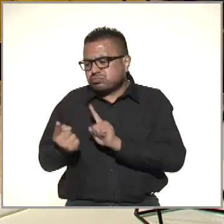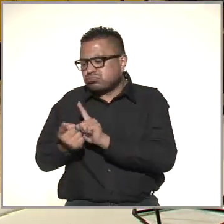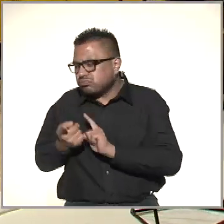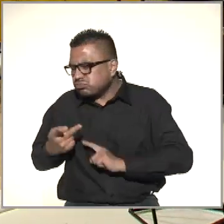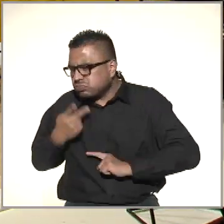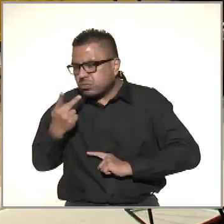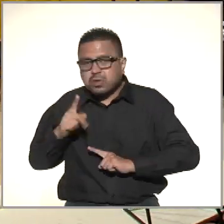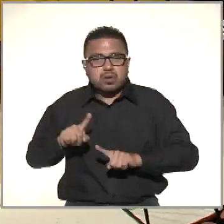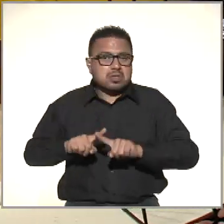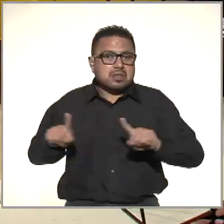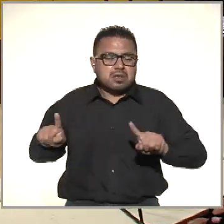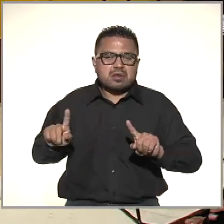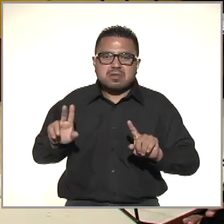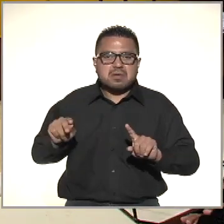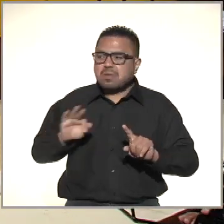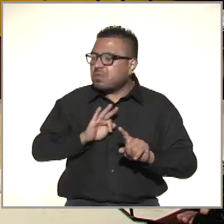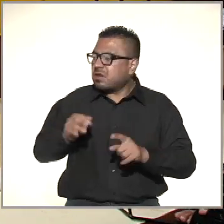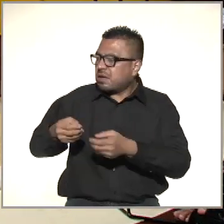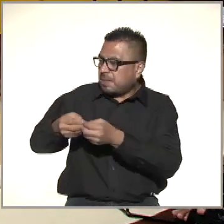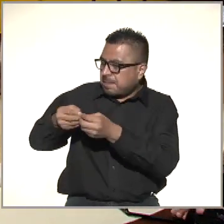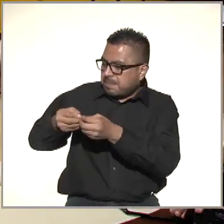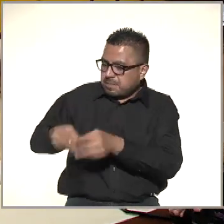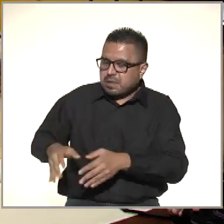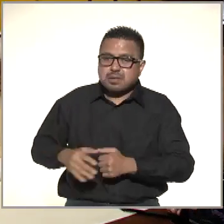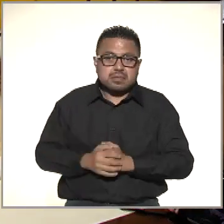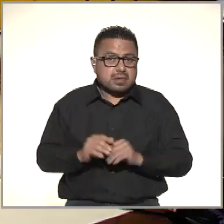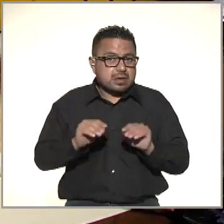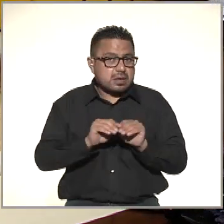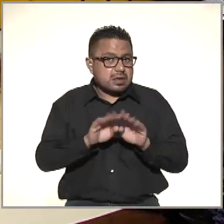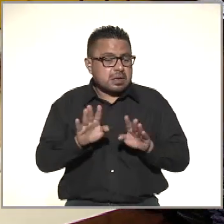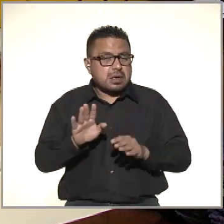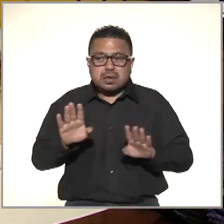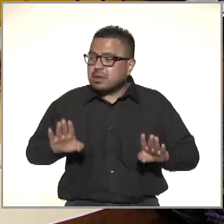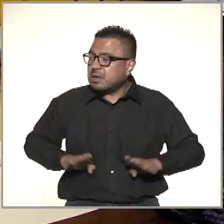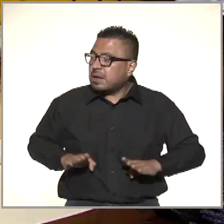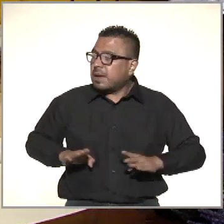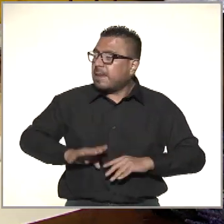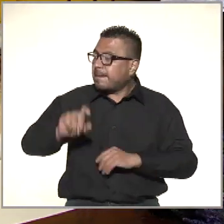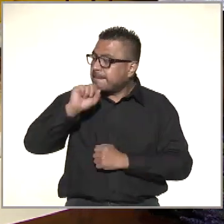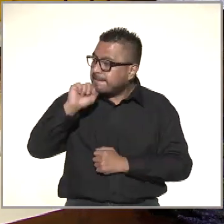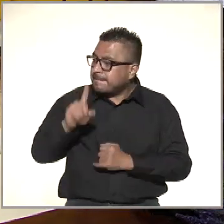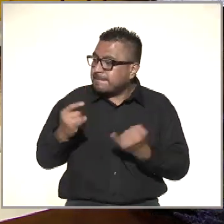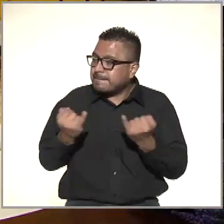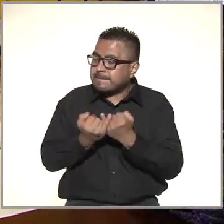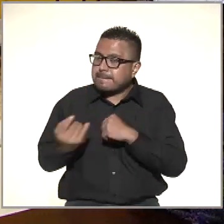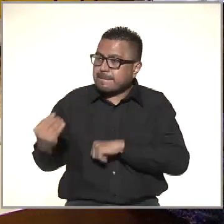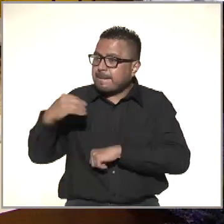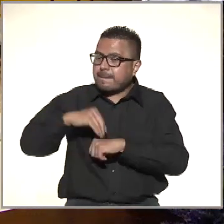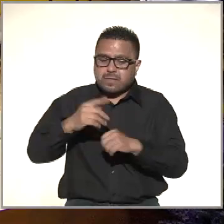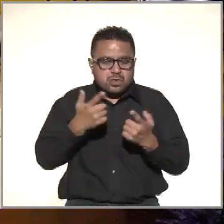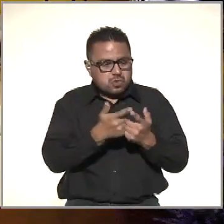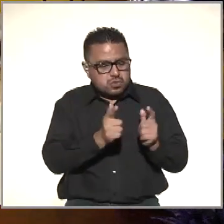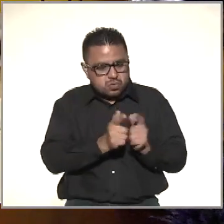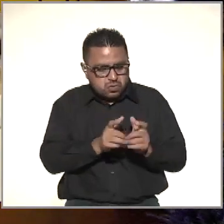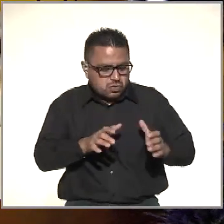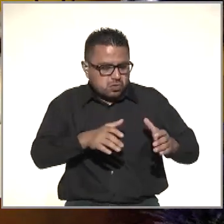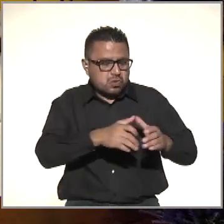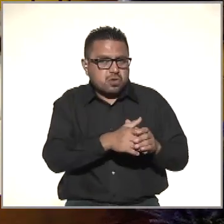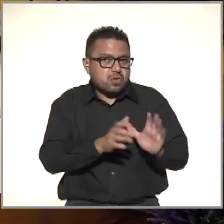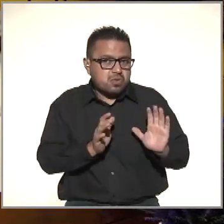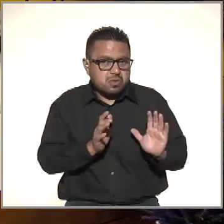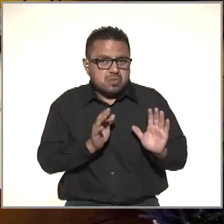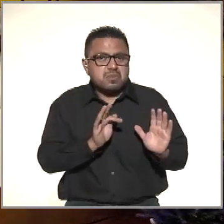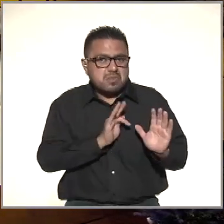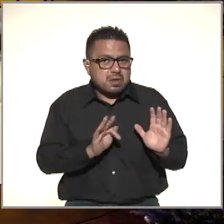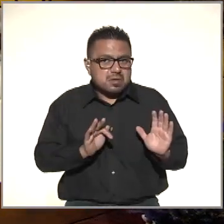otra manera se pierde. Claro. Y nos da identidad también por grupos, ¿no? O sea, por gremios,